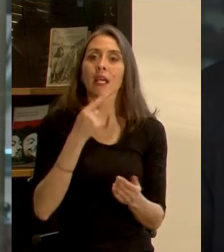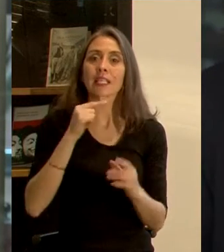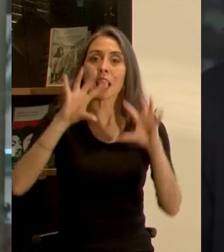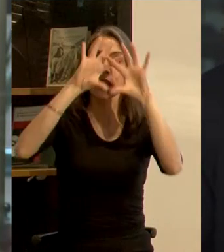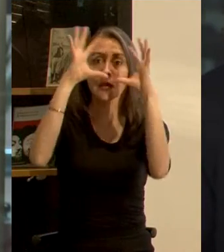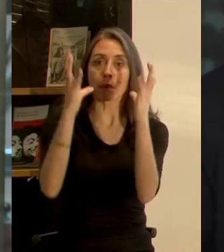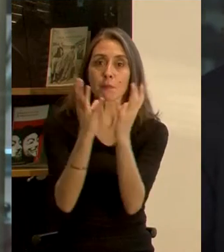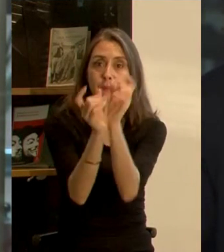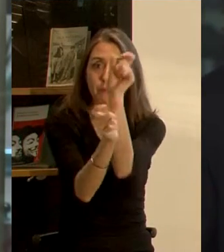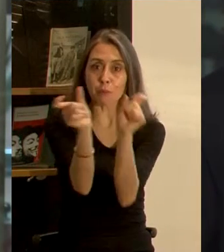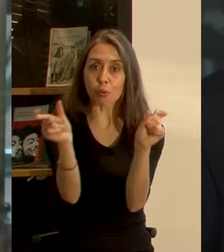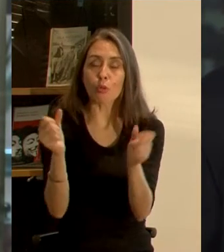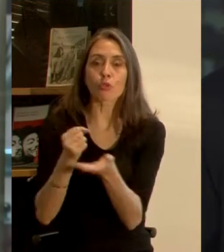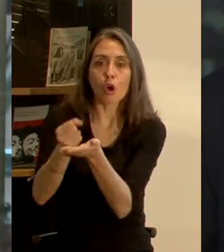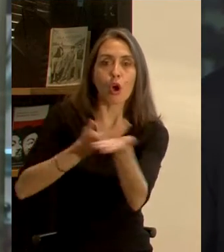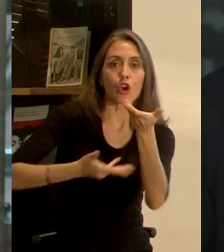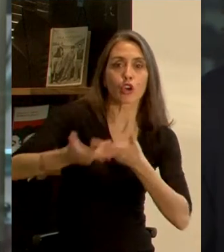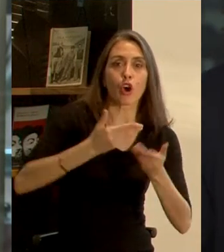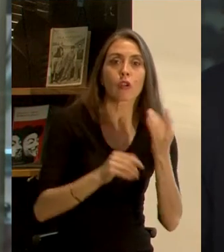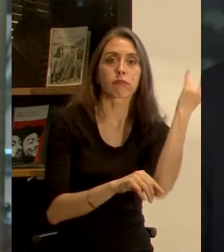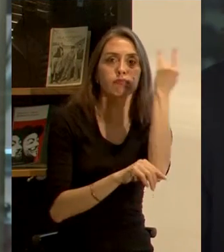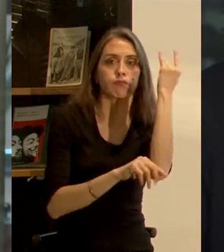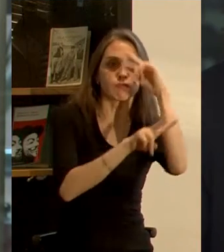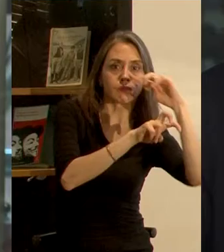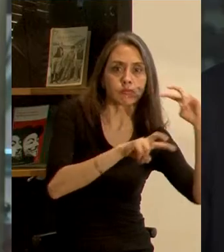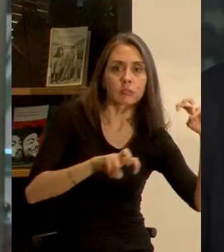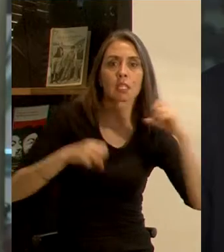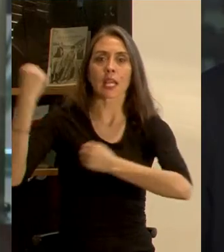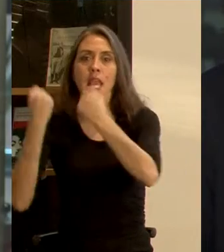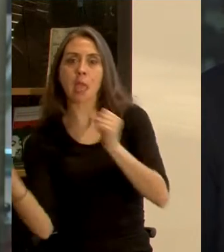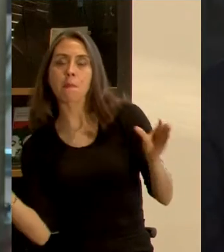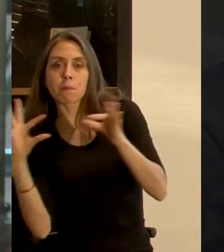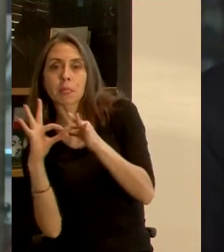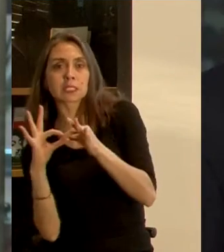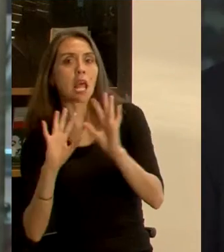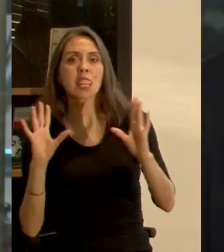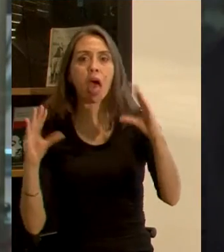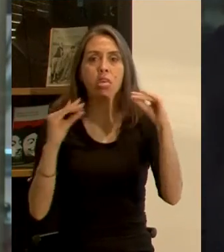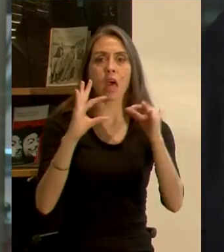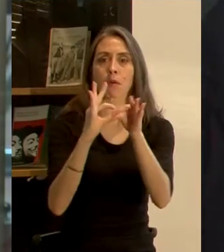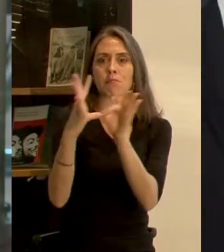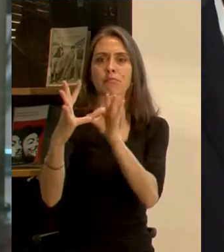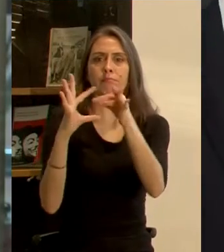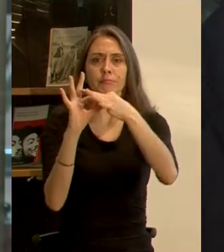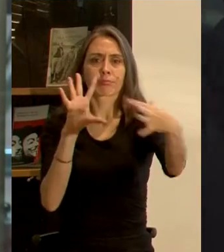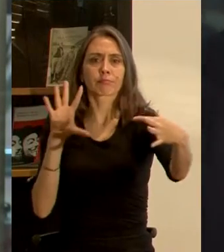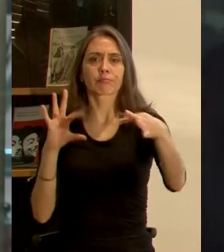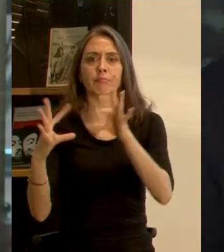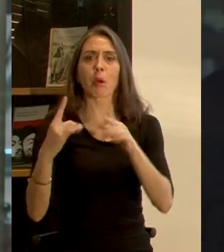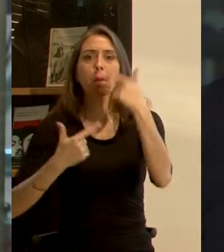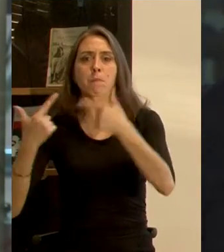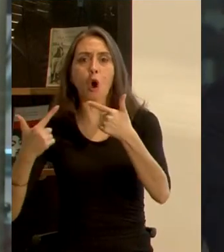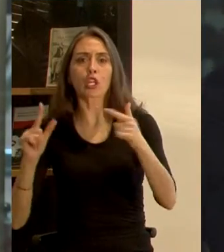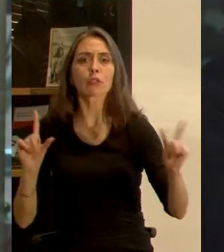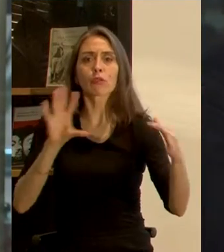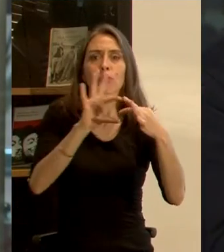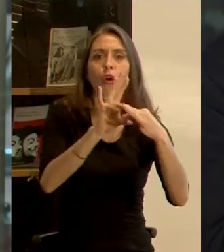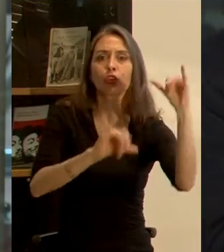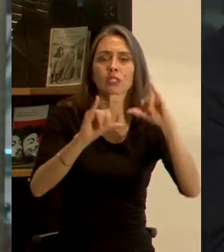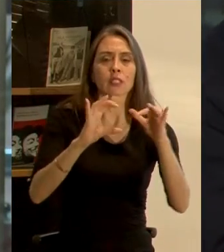el mundo académico no dialoga con el mundo empresarial, el mundo científico no dialoga con el mundo político, entonces es muy